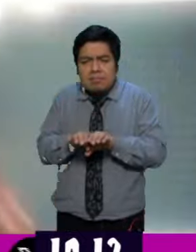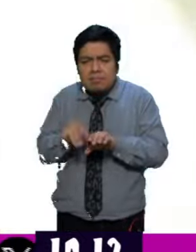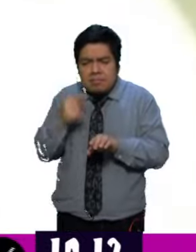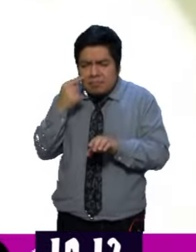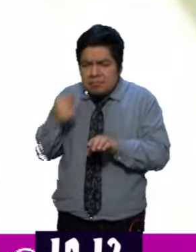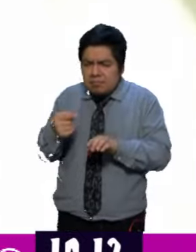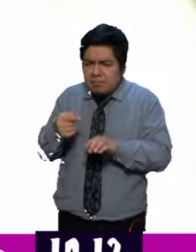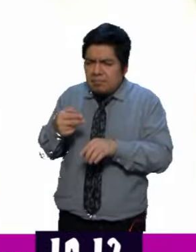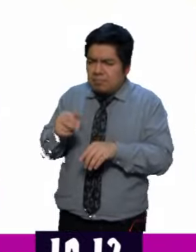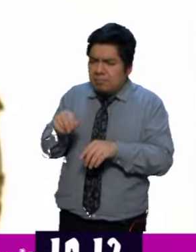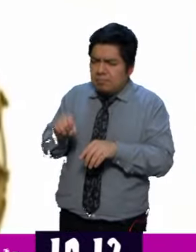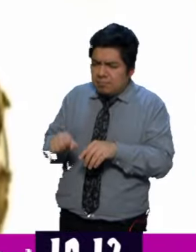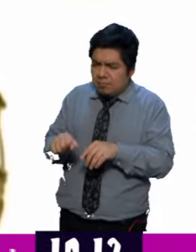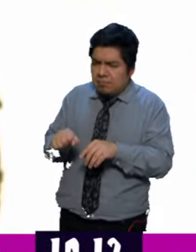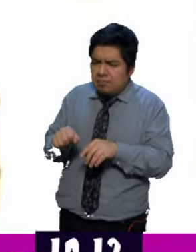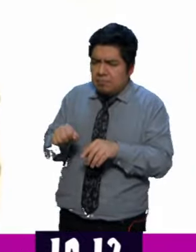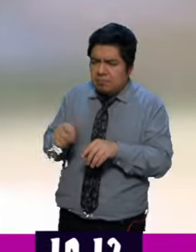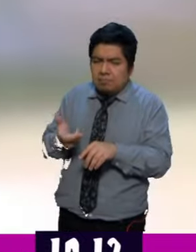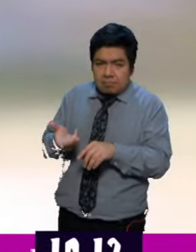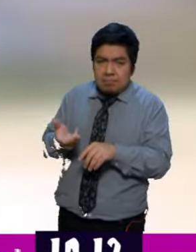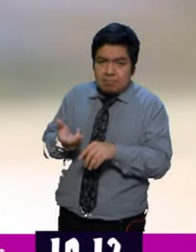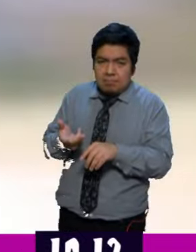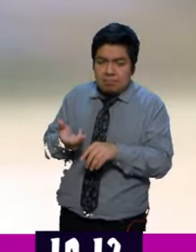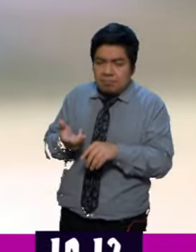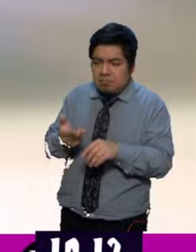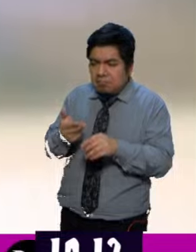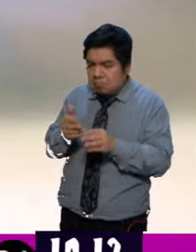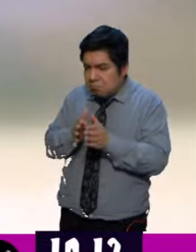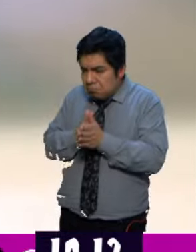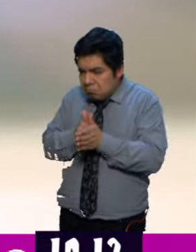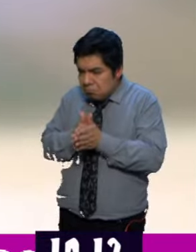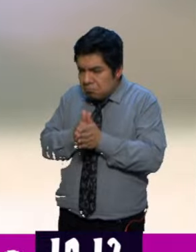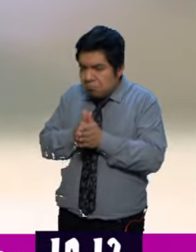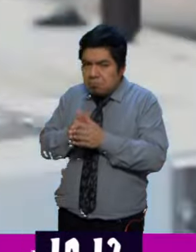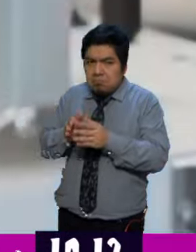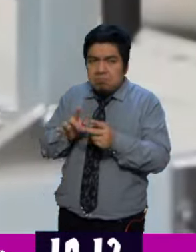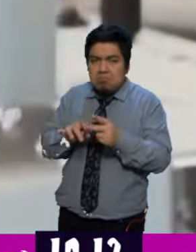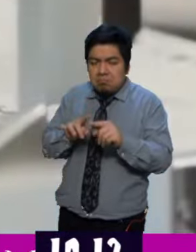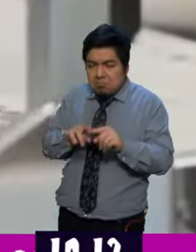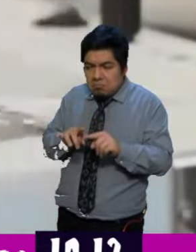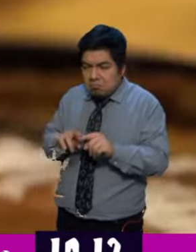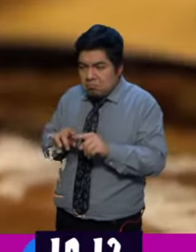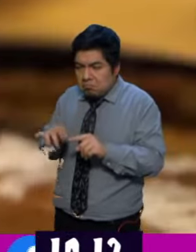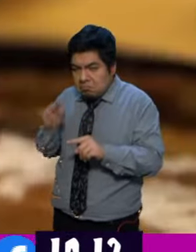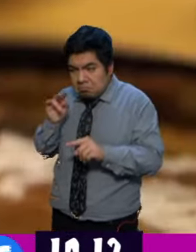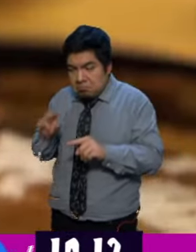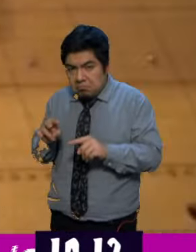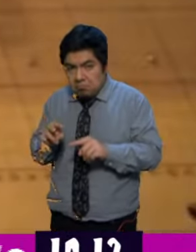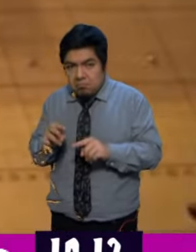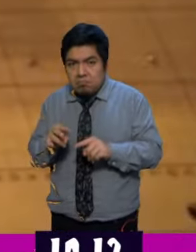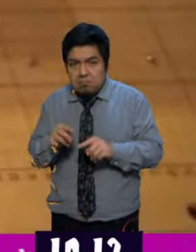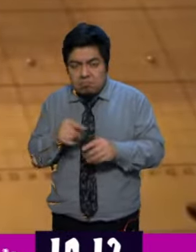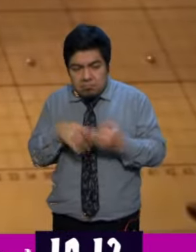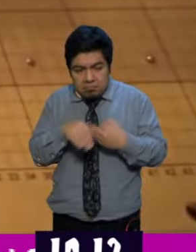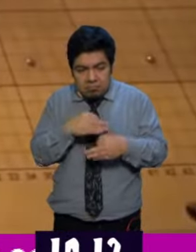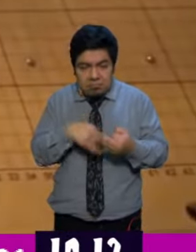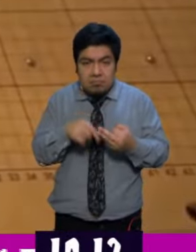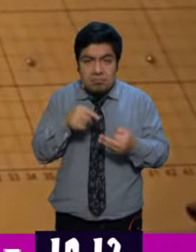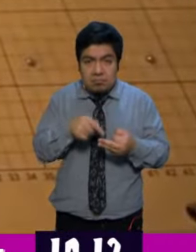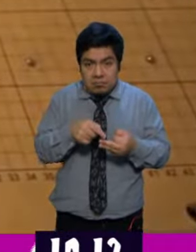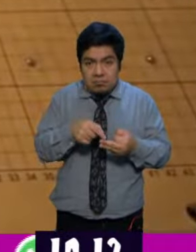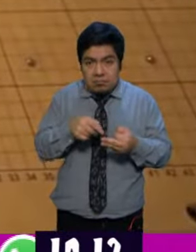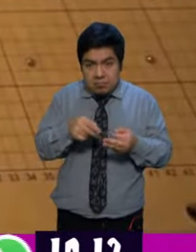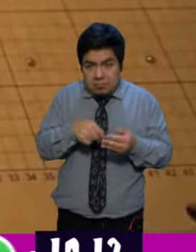con los churros esos que van rellenos de cajeta o de chocolate o de lechera. Eso también es una impresión 3D, metes la harina en una duya,